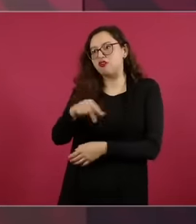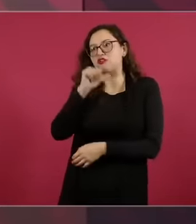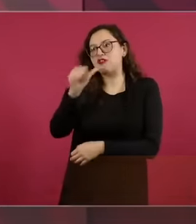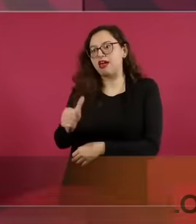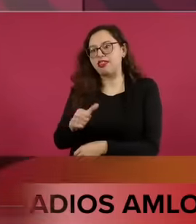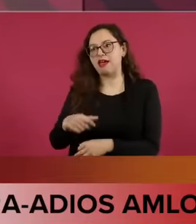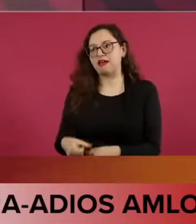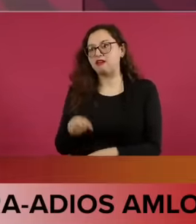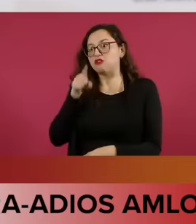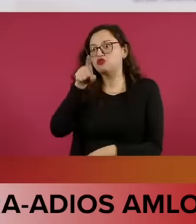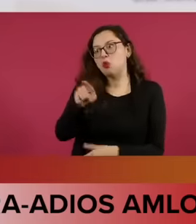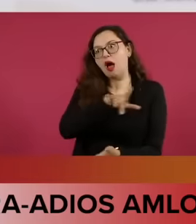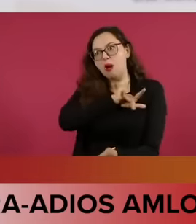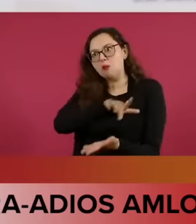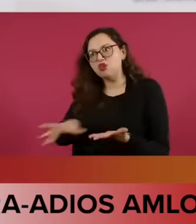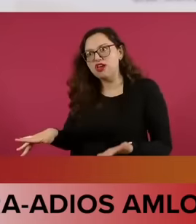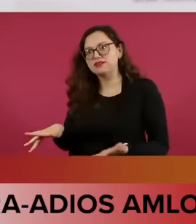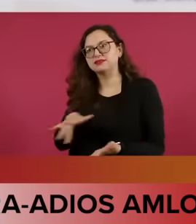no quiso